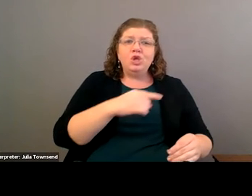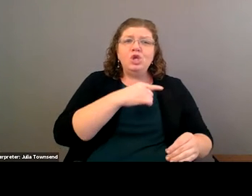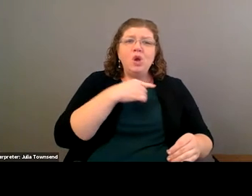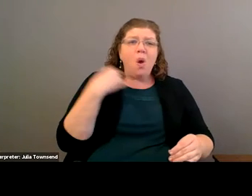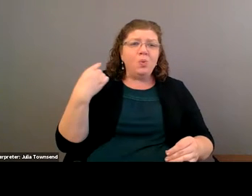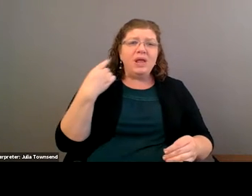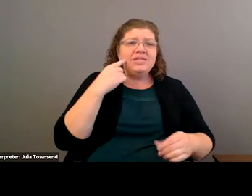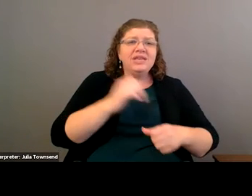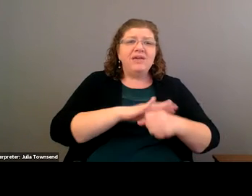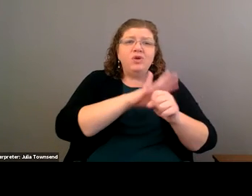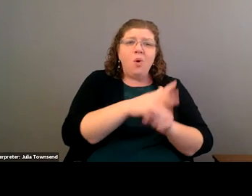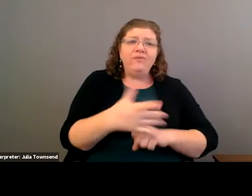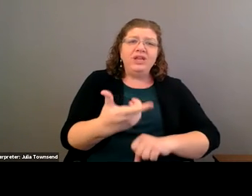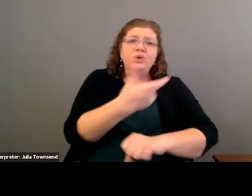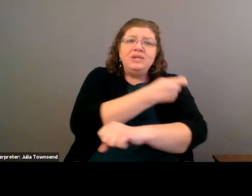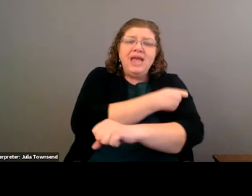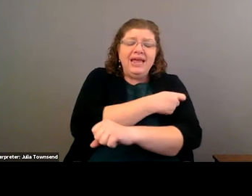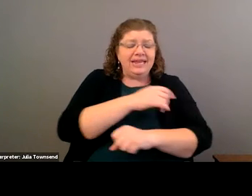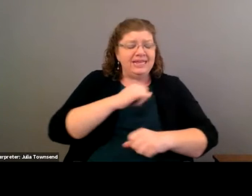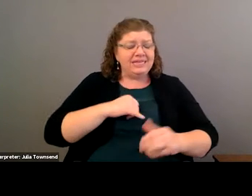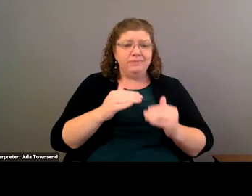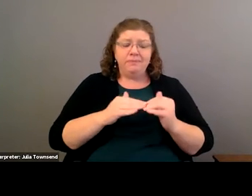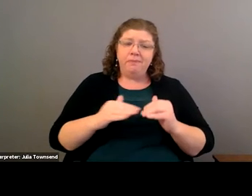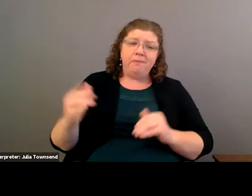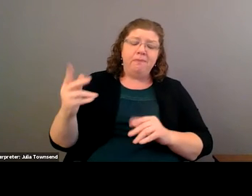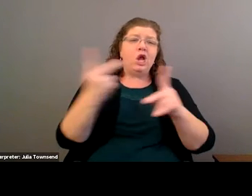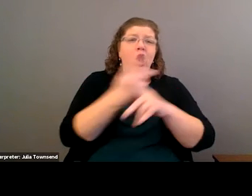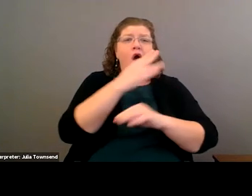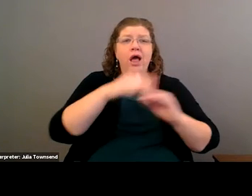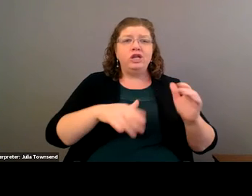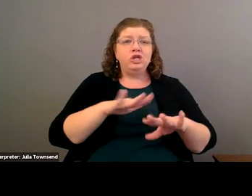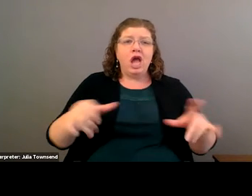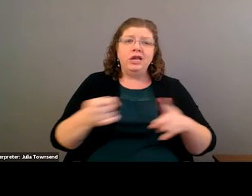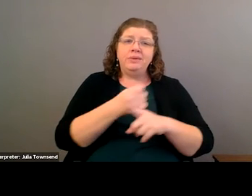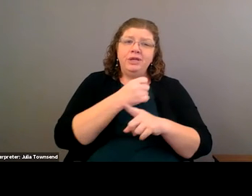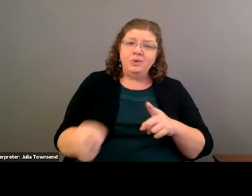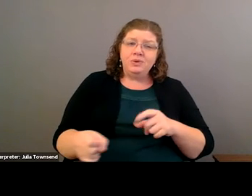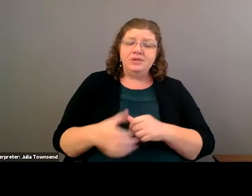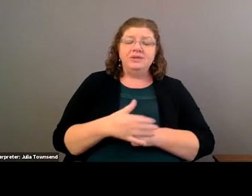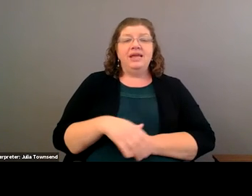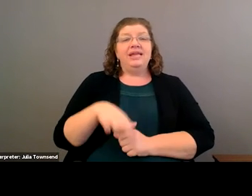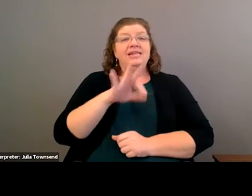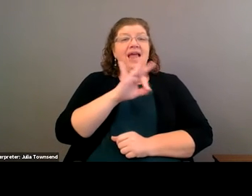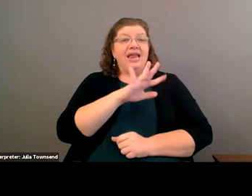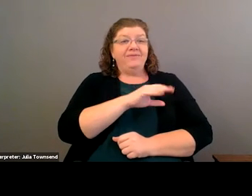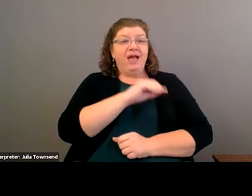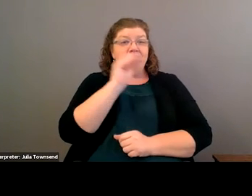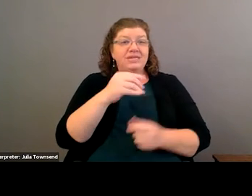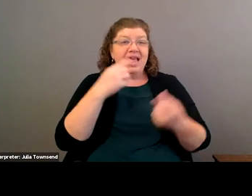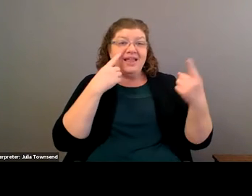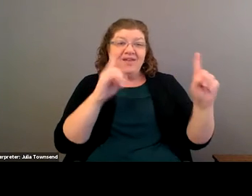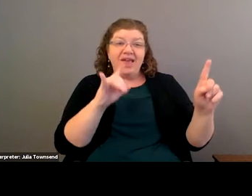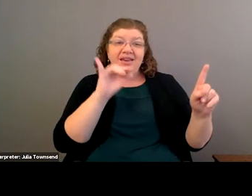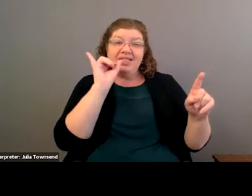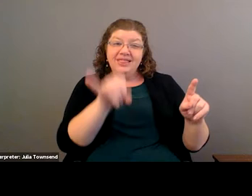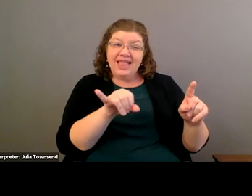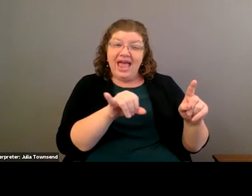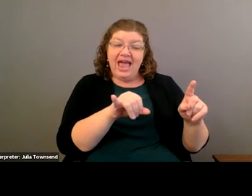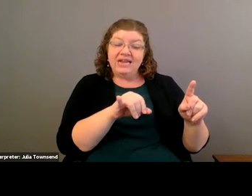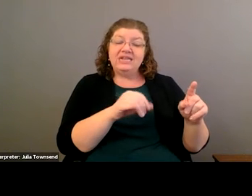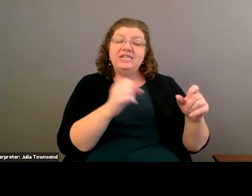que no corren el riesgo de contraer COVID, esto se debería considerar abuso infantil. Esto